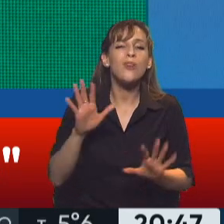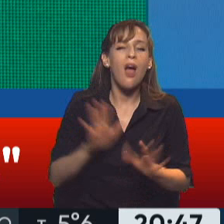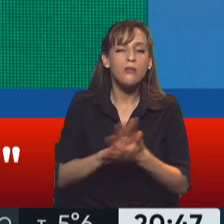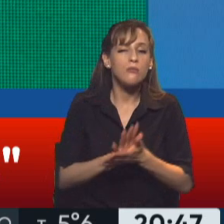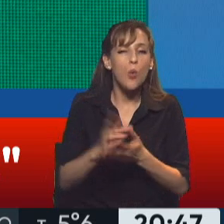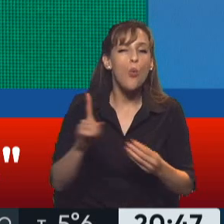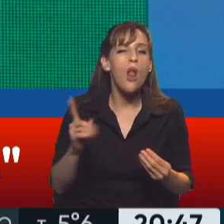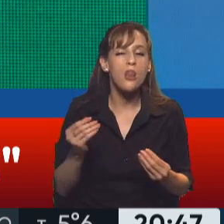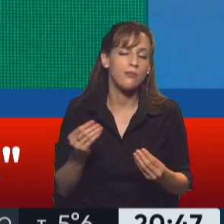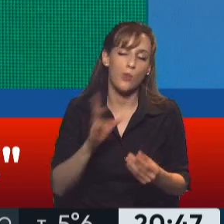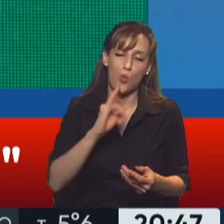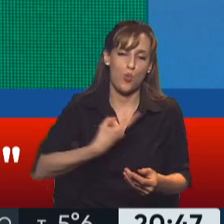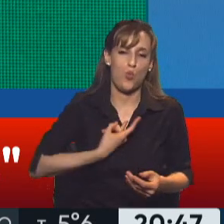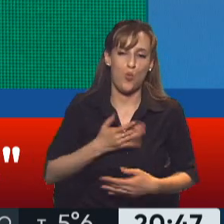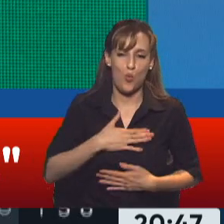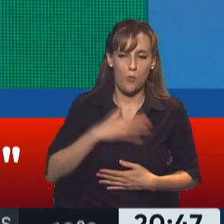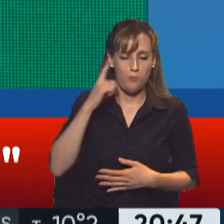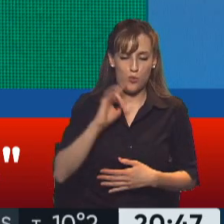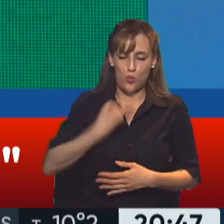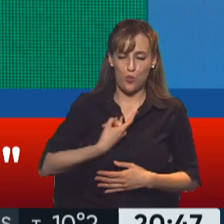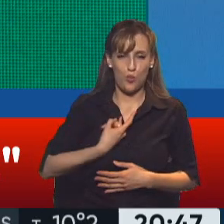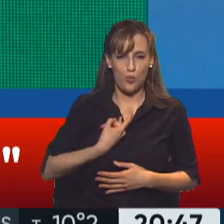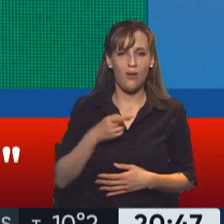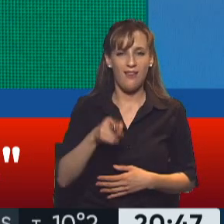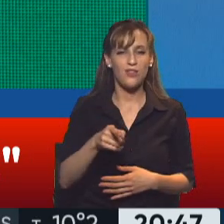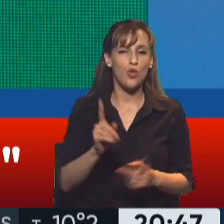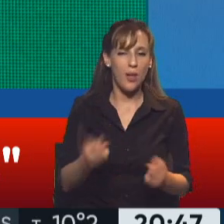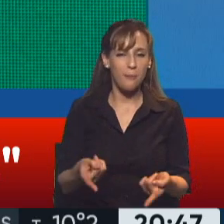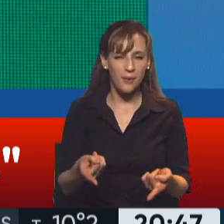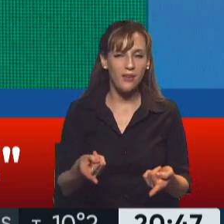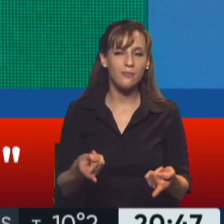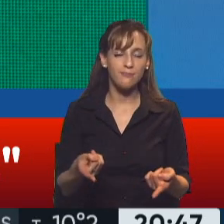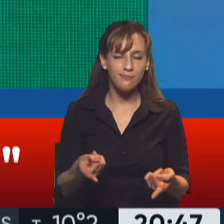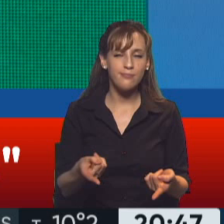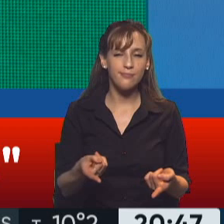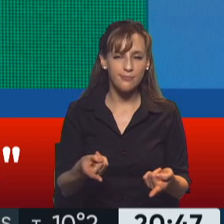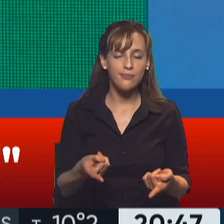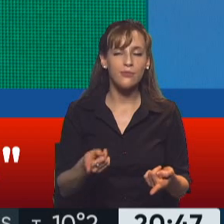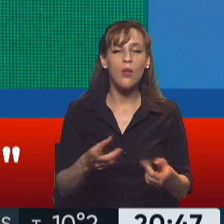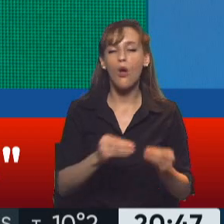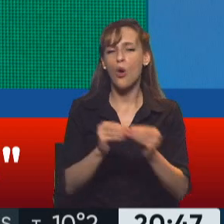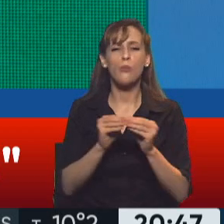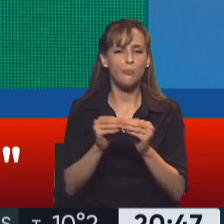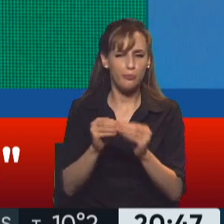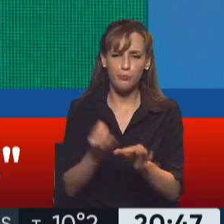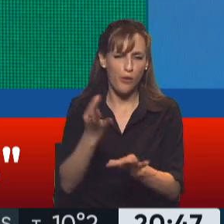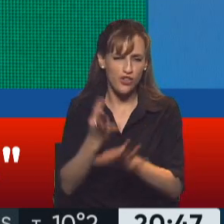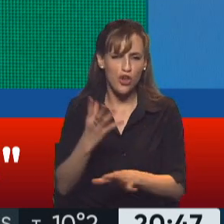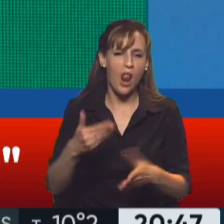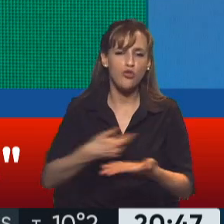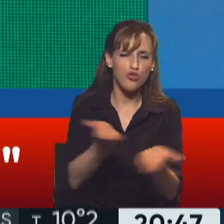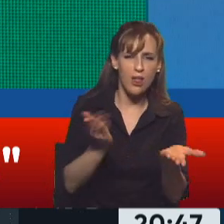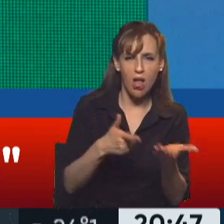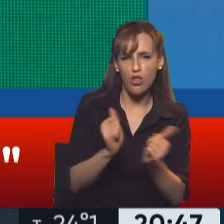el proyecto individual, ¿no? Entonces allí es donde también esto está registrado, lo registran los colegas académicos, sociólogos que se dedican a